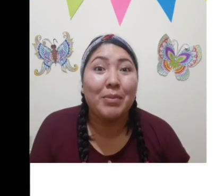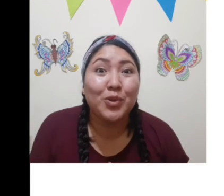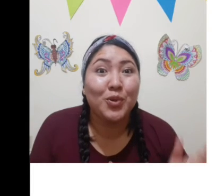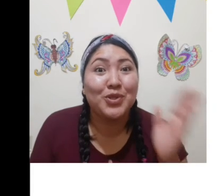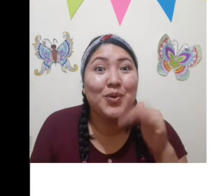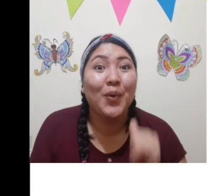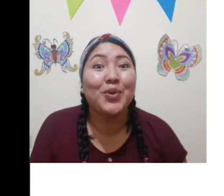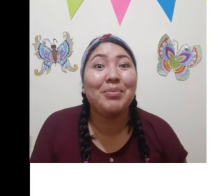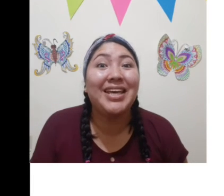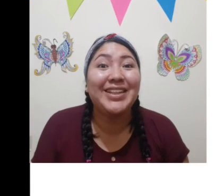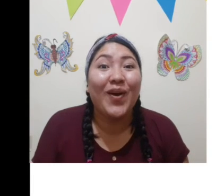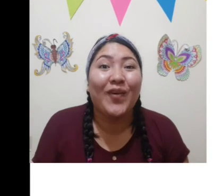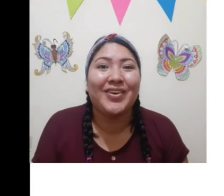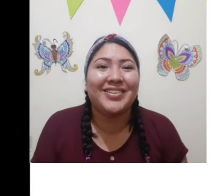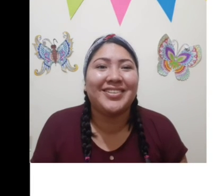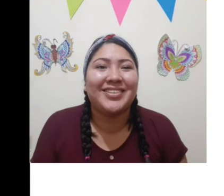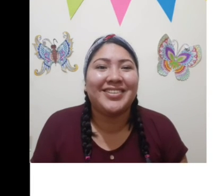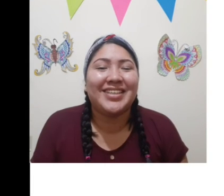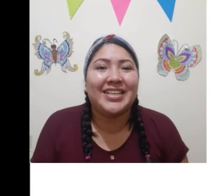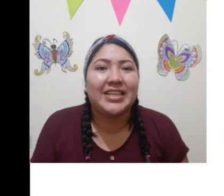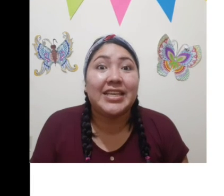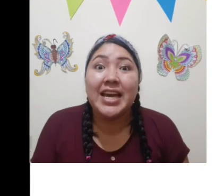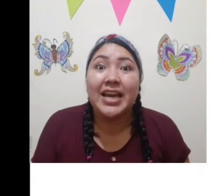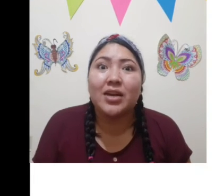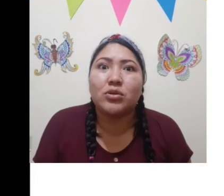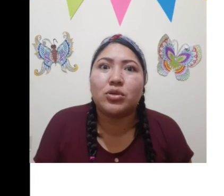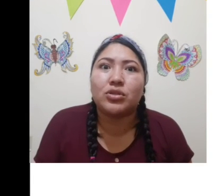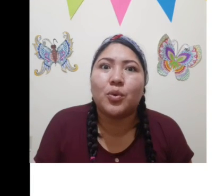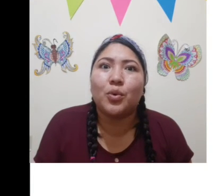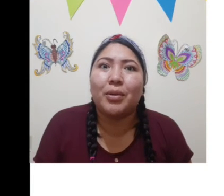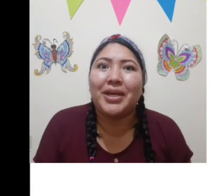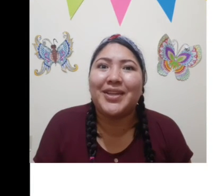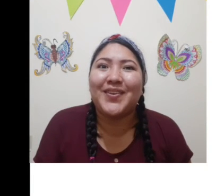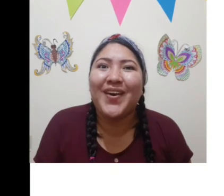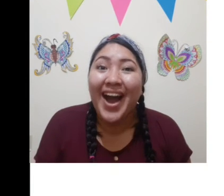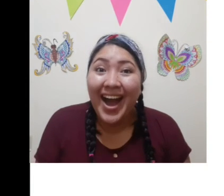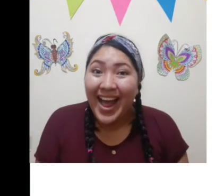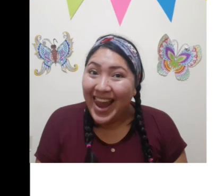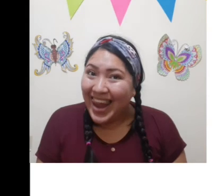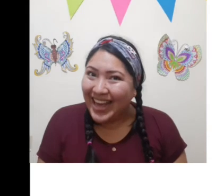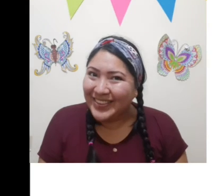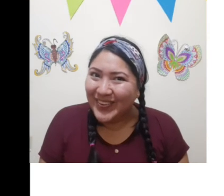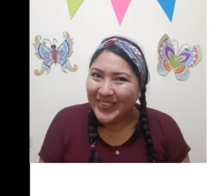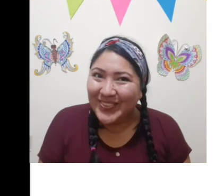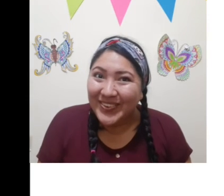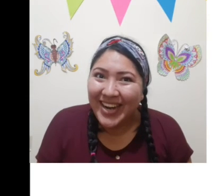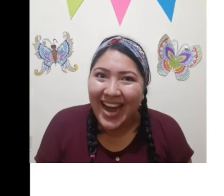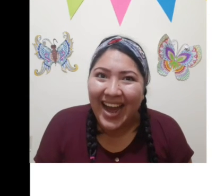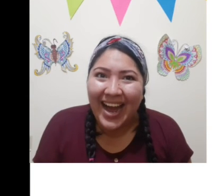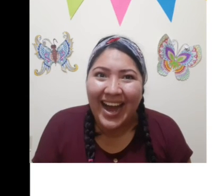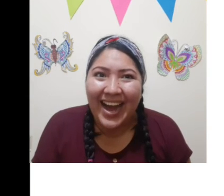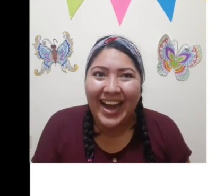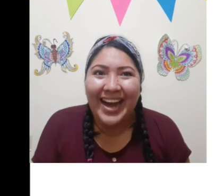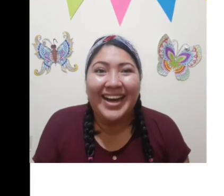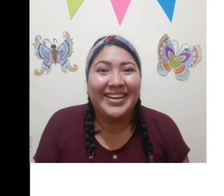vamos con nuestro otro amiguito y era nuestro segundo méxico a la tortura